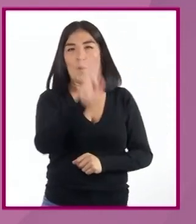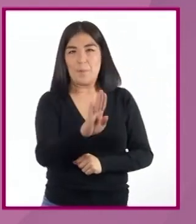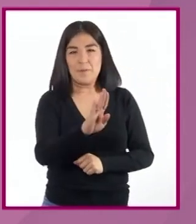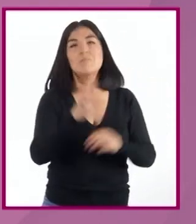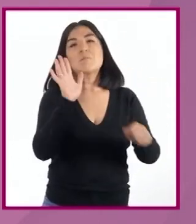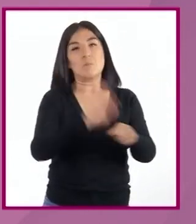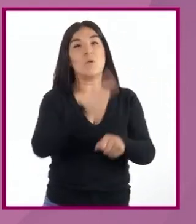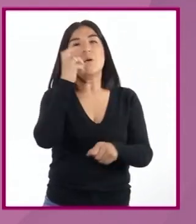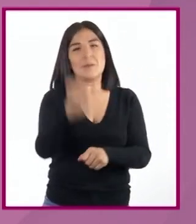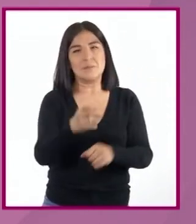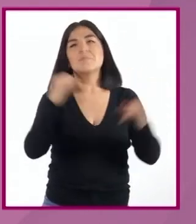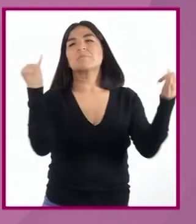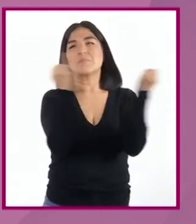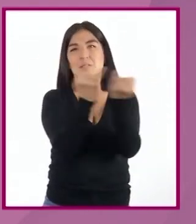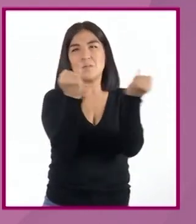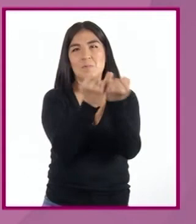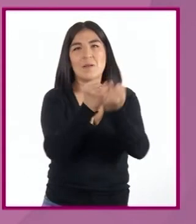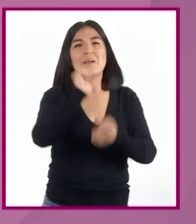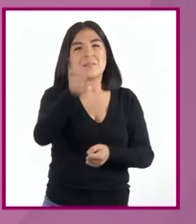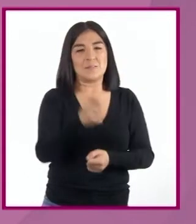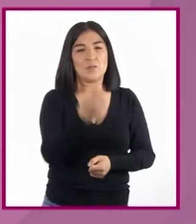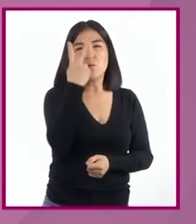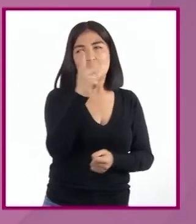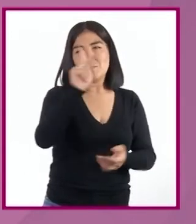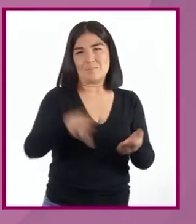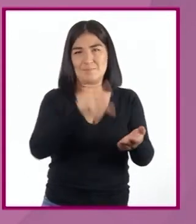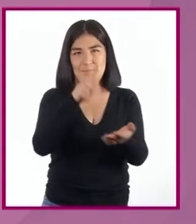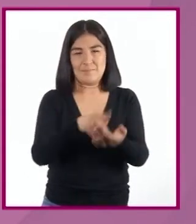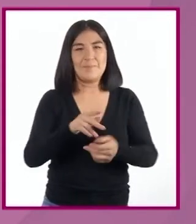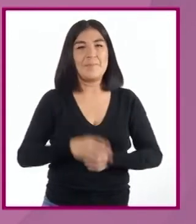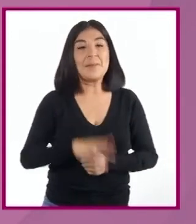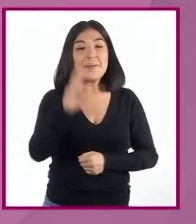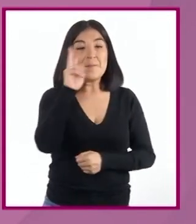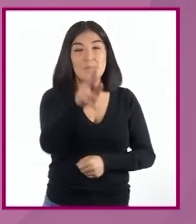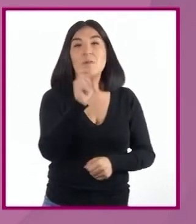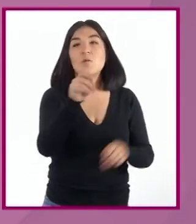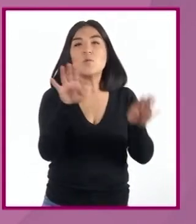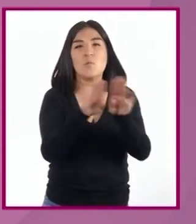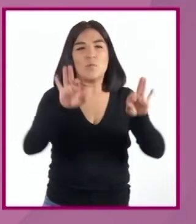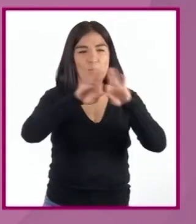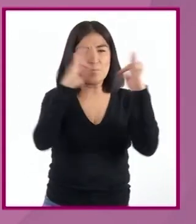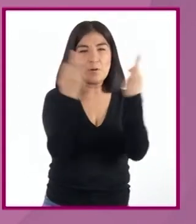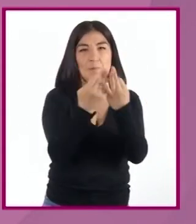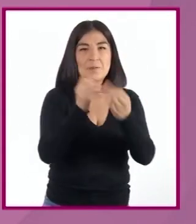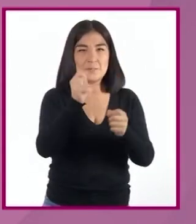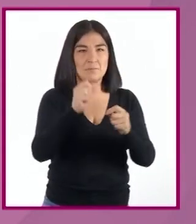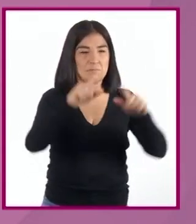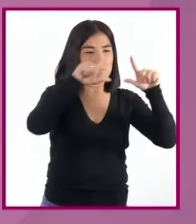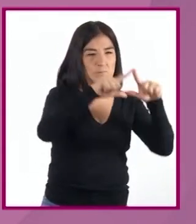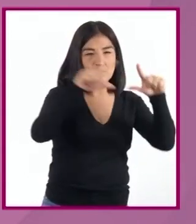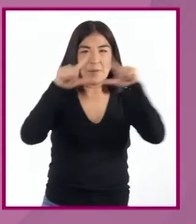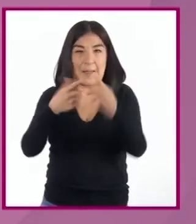lo tanto son iguales a 2 kilómetros. Observen que se forman dos triángulos en los trazos,